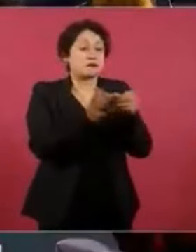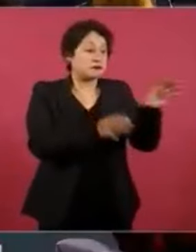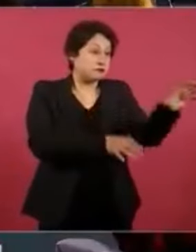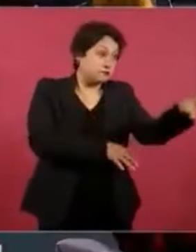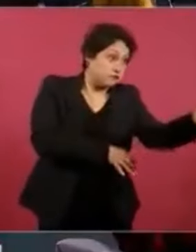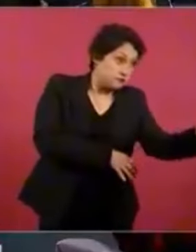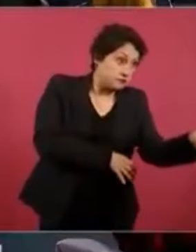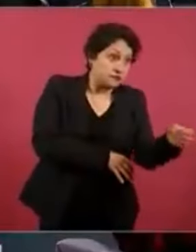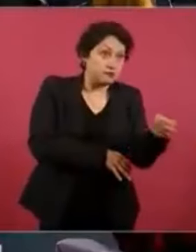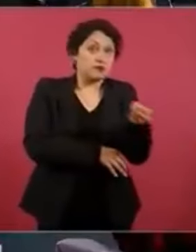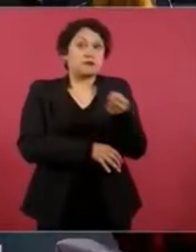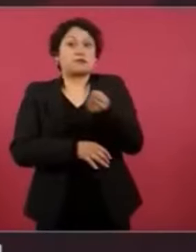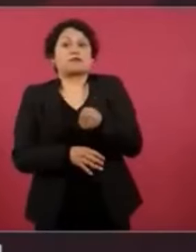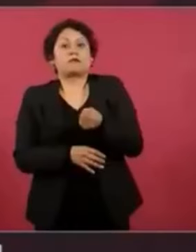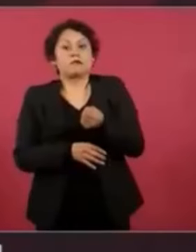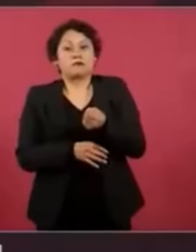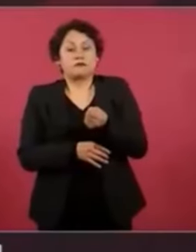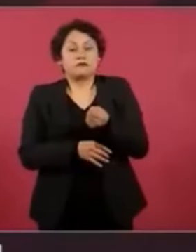y es muy